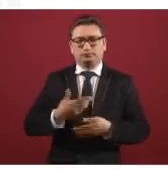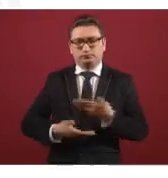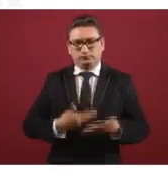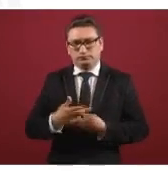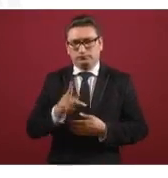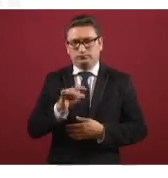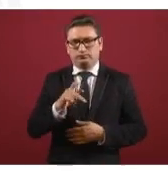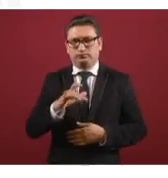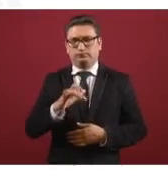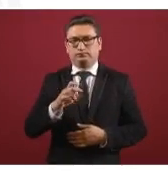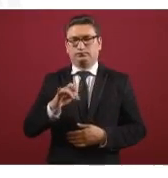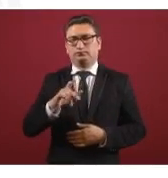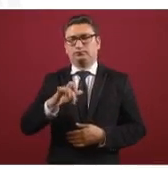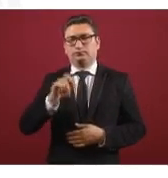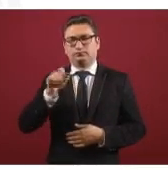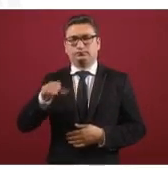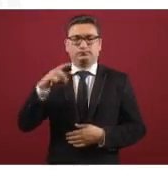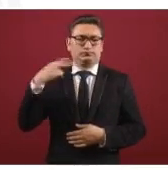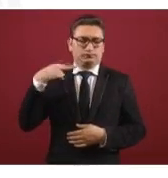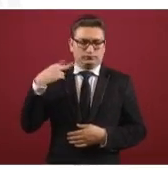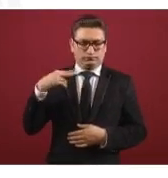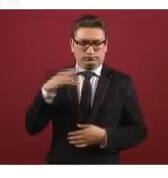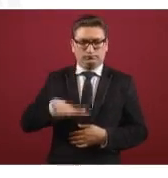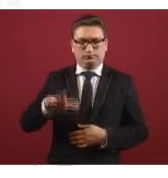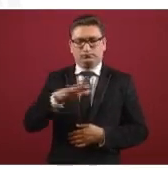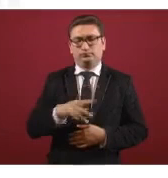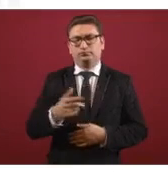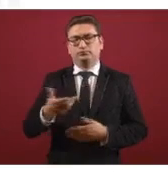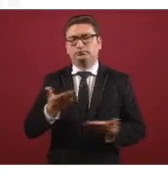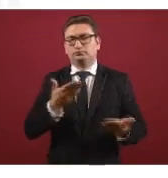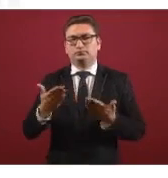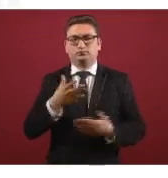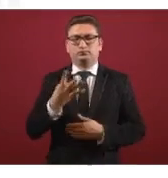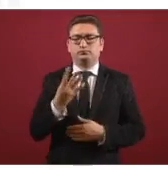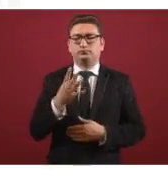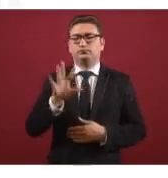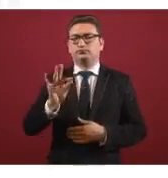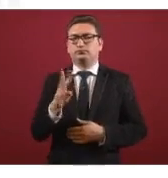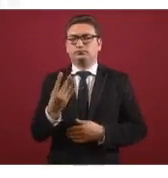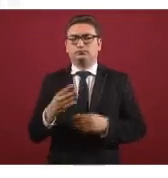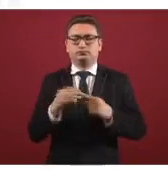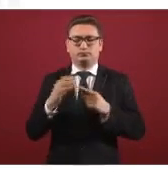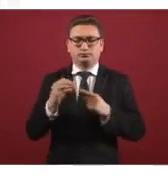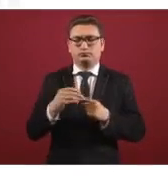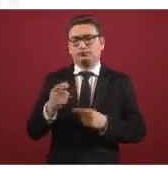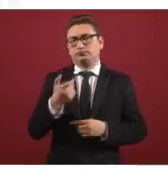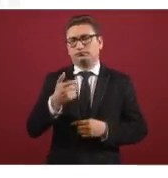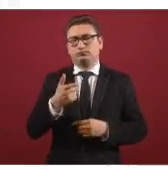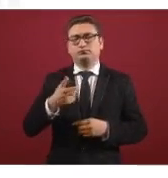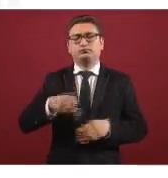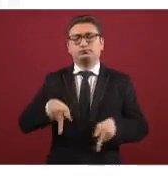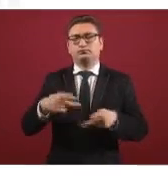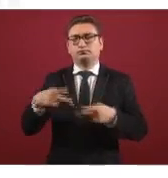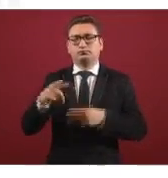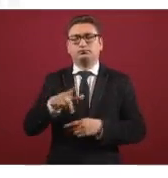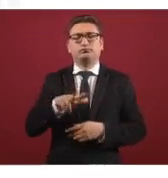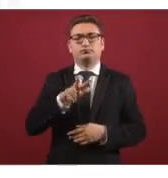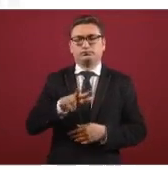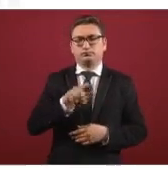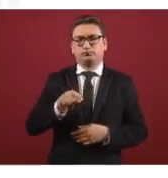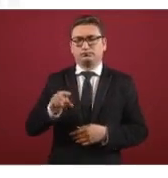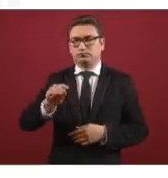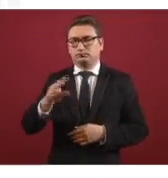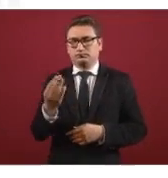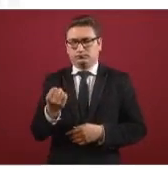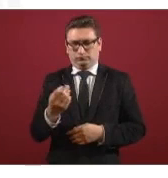Petroleros Comerciales en Coatzacoalcos, Veracruz, con un margen de 44 centavos y un precio al público de 18.99 por litro.